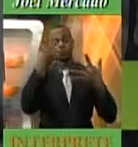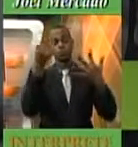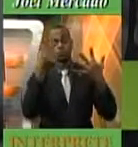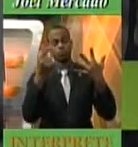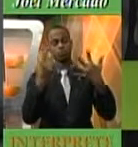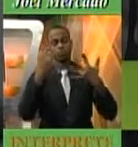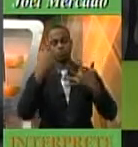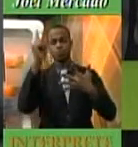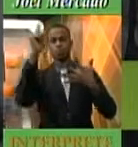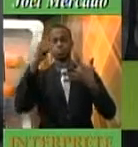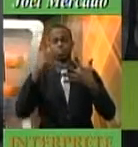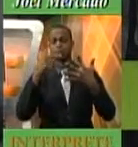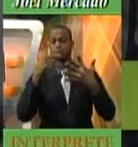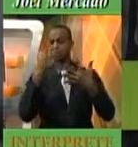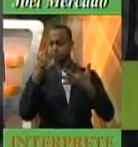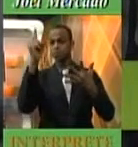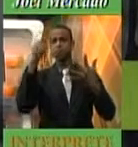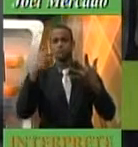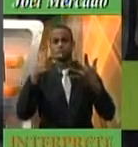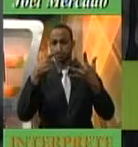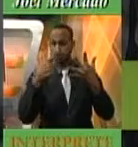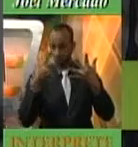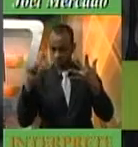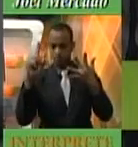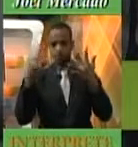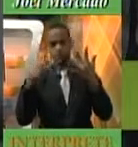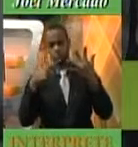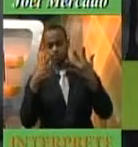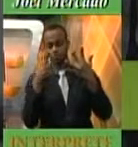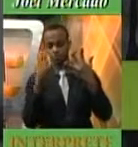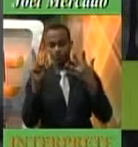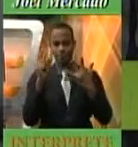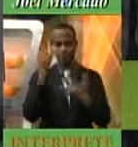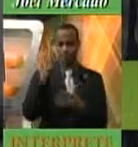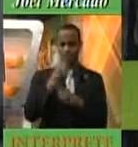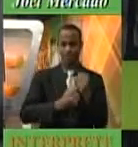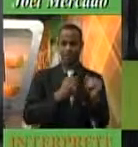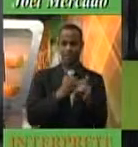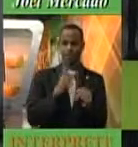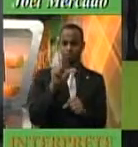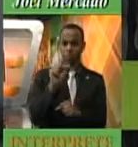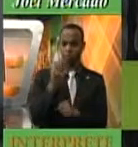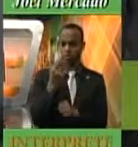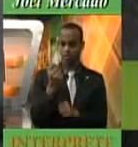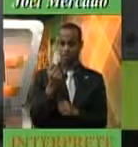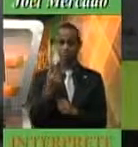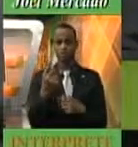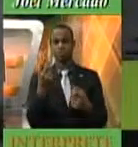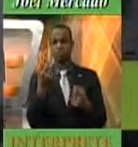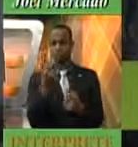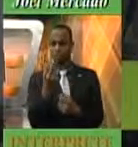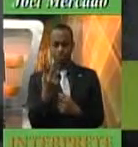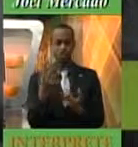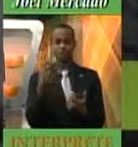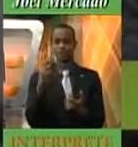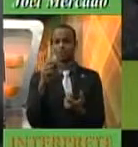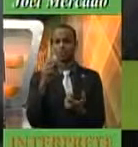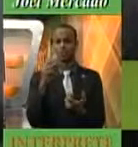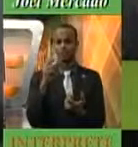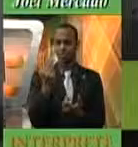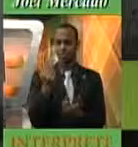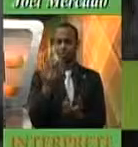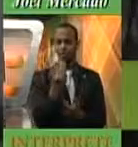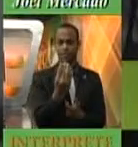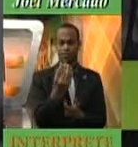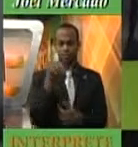productos. Si tú vienes trabajando final 2012, 2013, 2014 y el